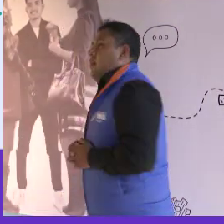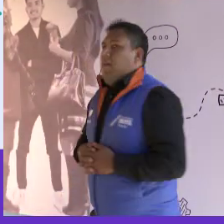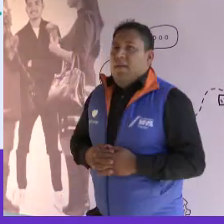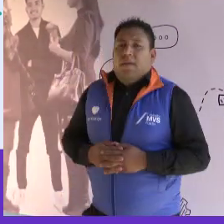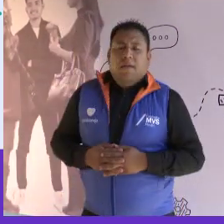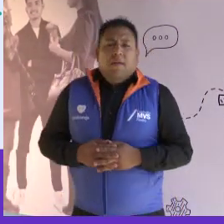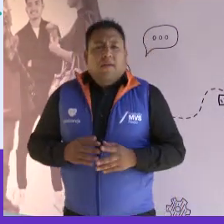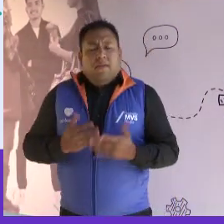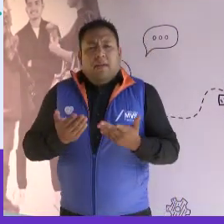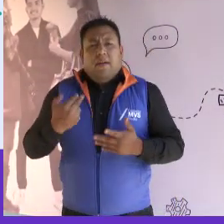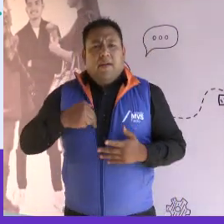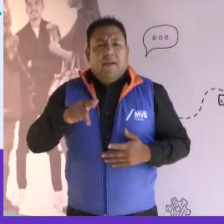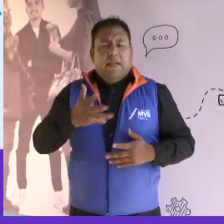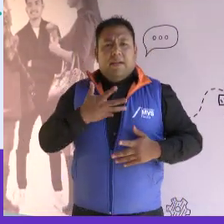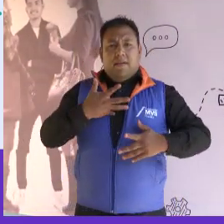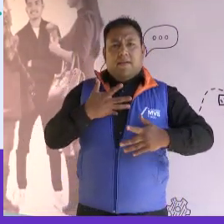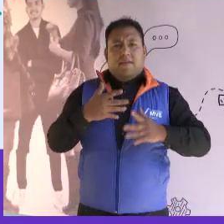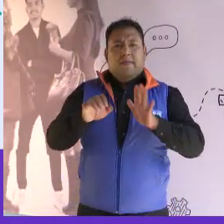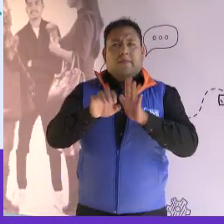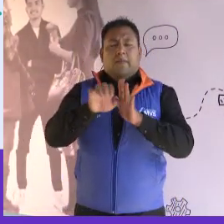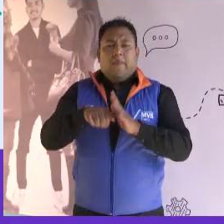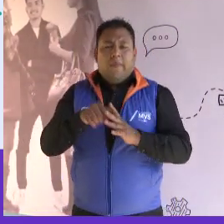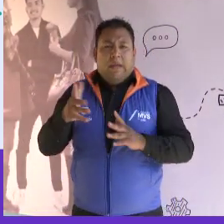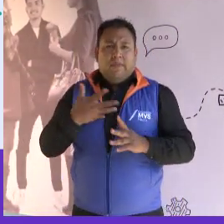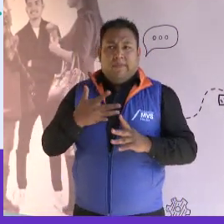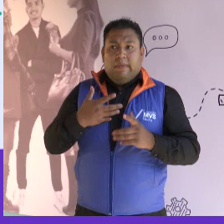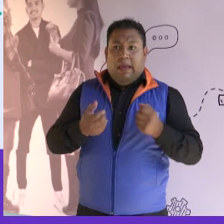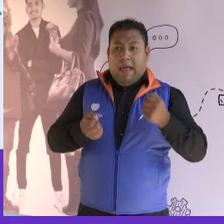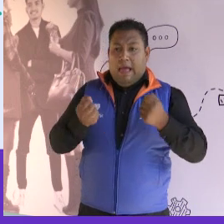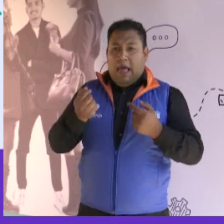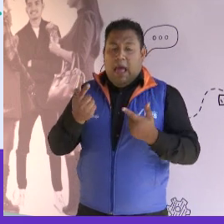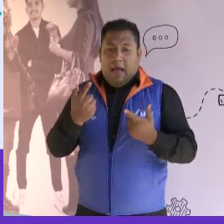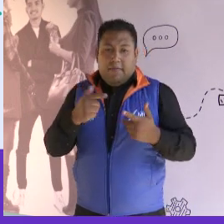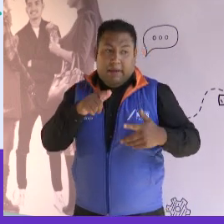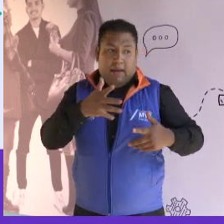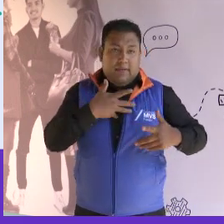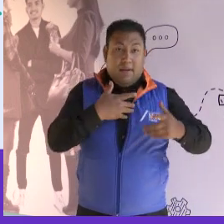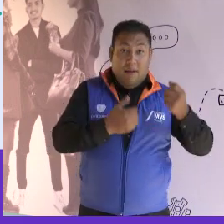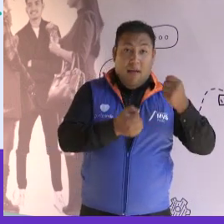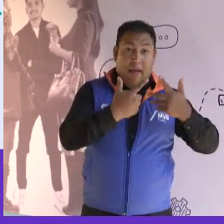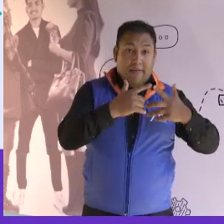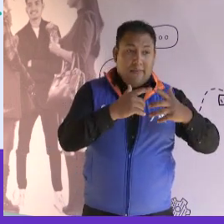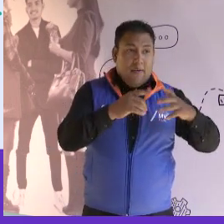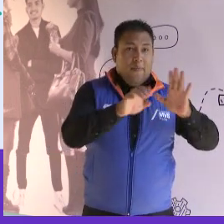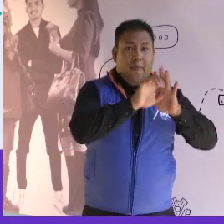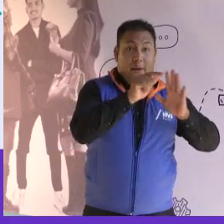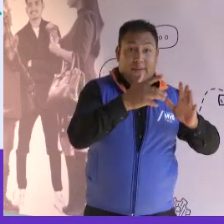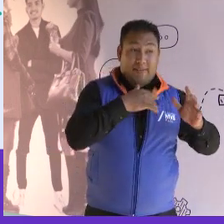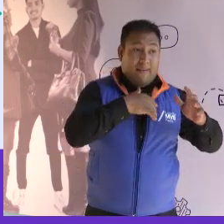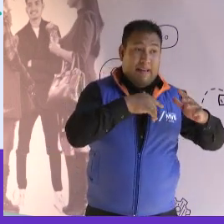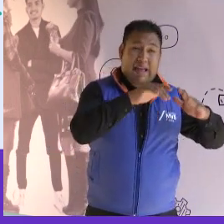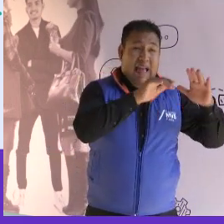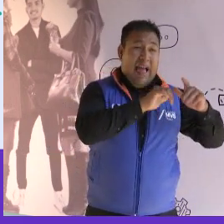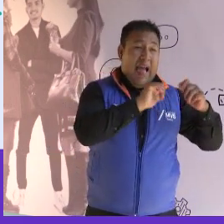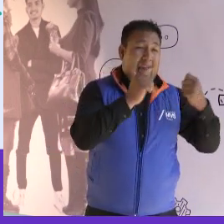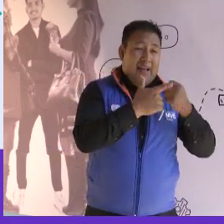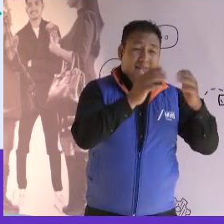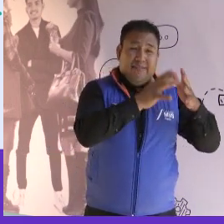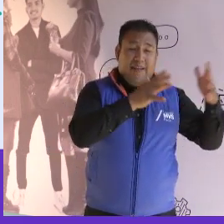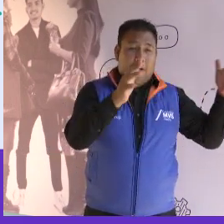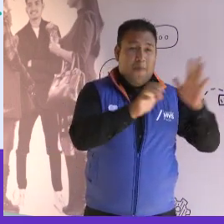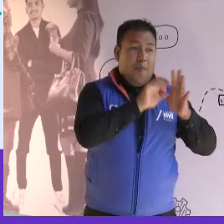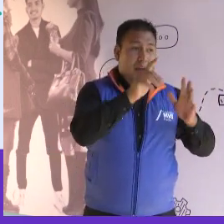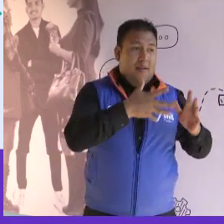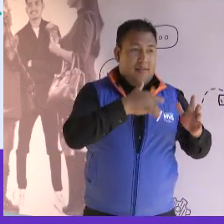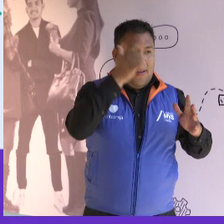atender las disparidades de poder que había entre las entidades, ¿no? Porque teníamos entidades muy grandes, como lo es Nacional Monte de Piedad, que igual Javier lo decía en la